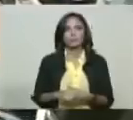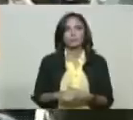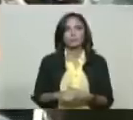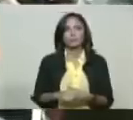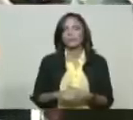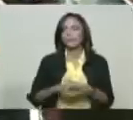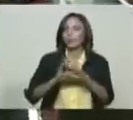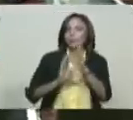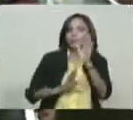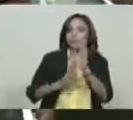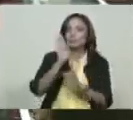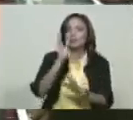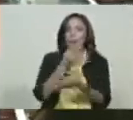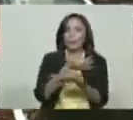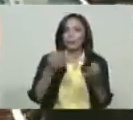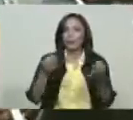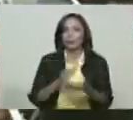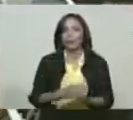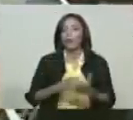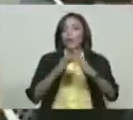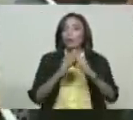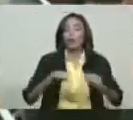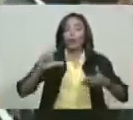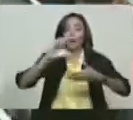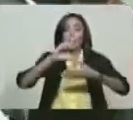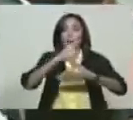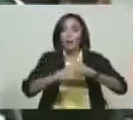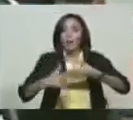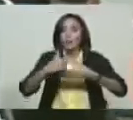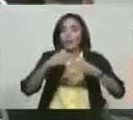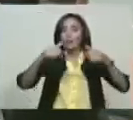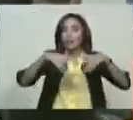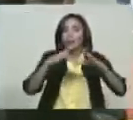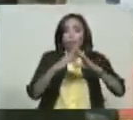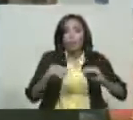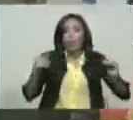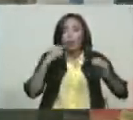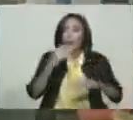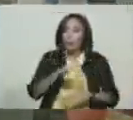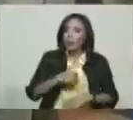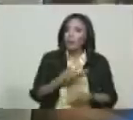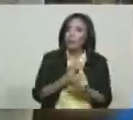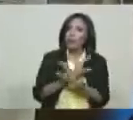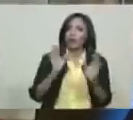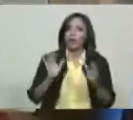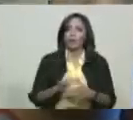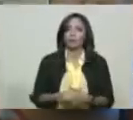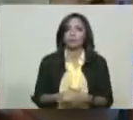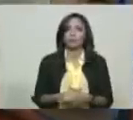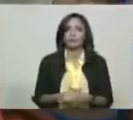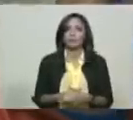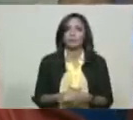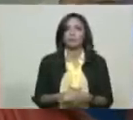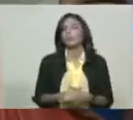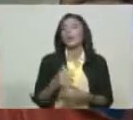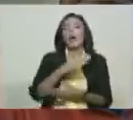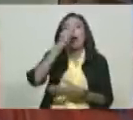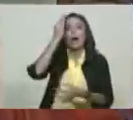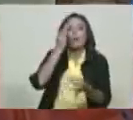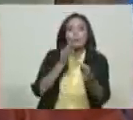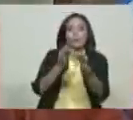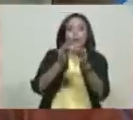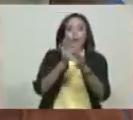media en el marco de América Latina. Lo tenemos todo, hermano. Lo más grande que tenemos es que tenemos fe en nuestra